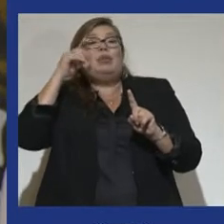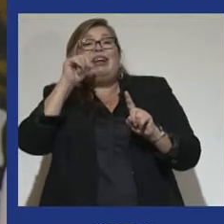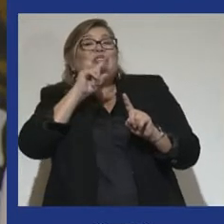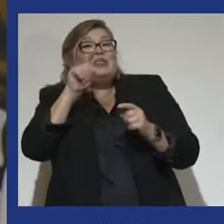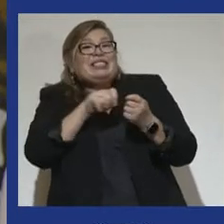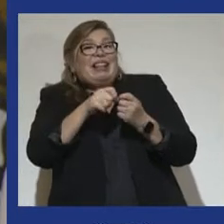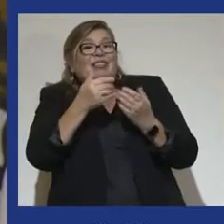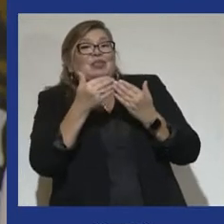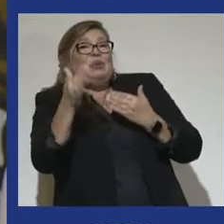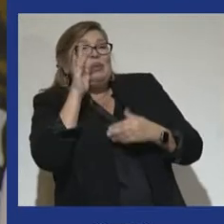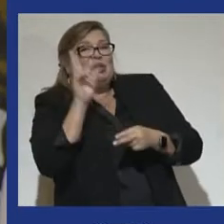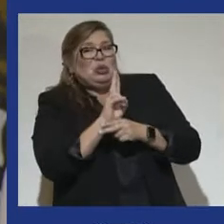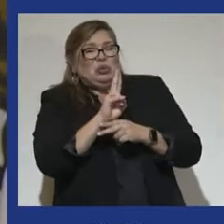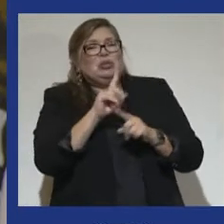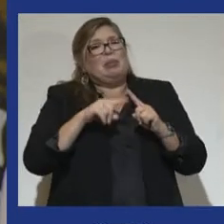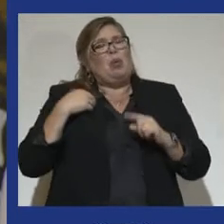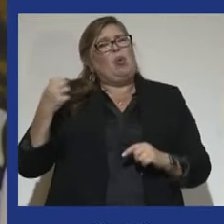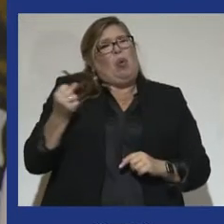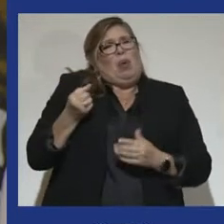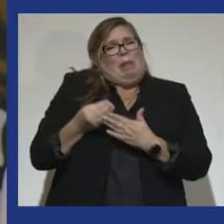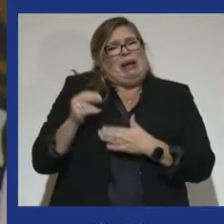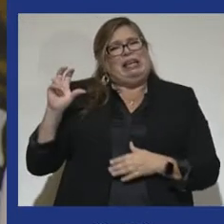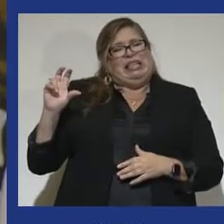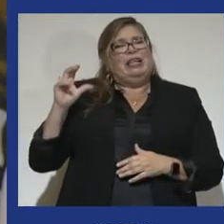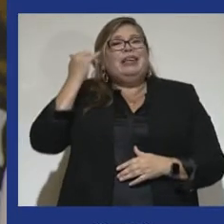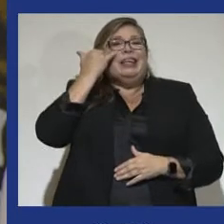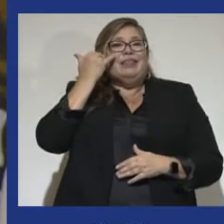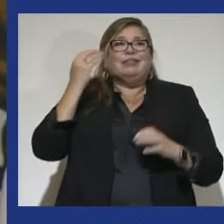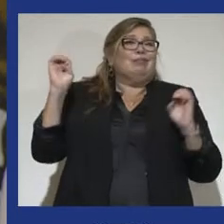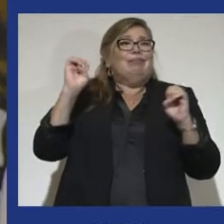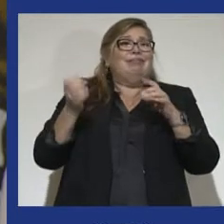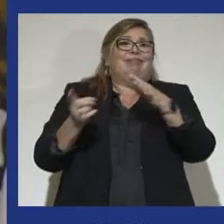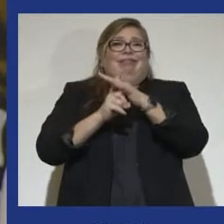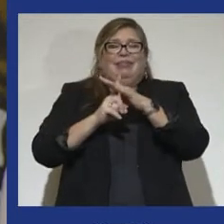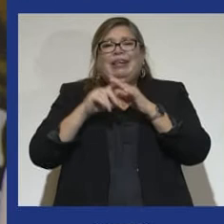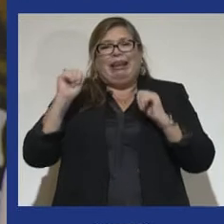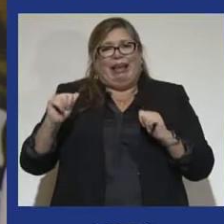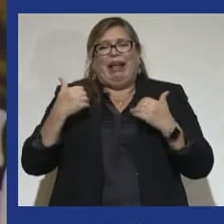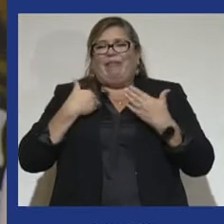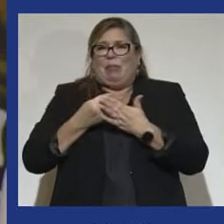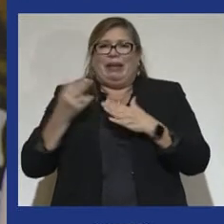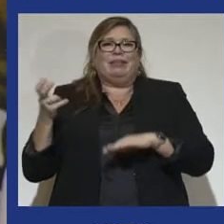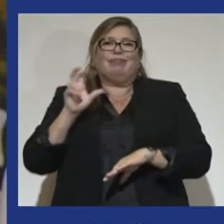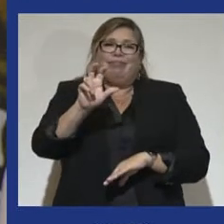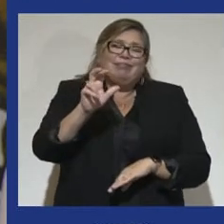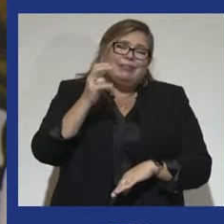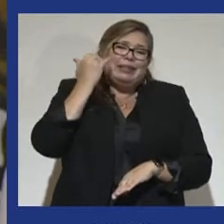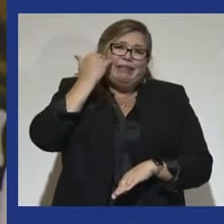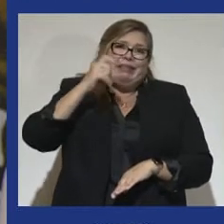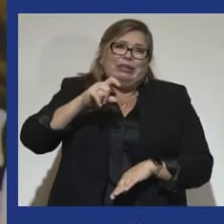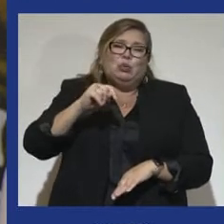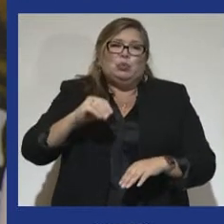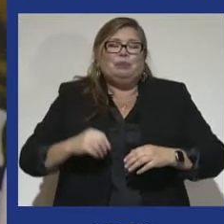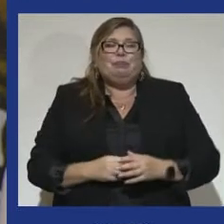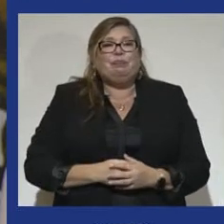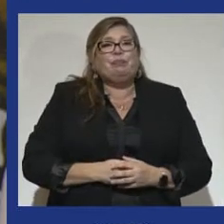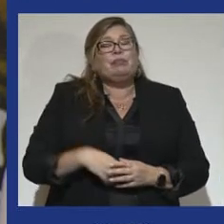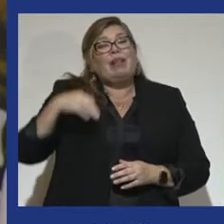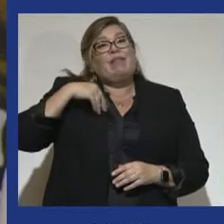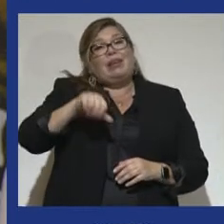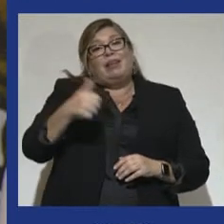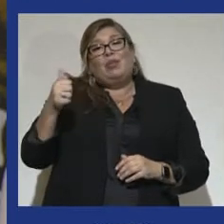para que se destinara pero lo tenemos en el presupuesto para estar listos para abordar las emergencias que puedan surgir